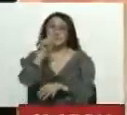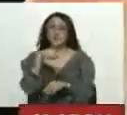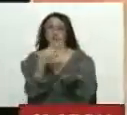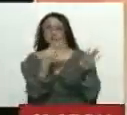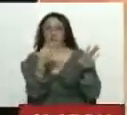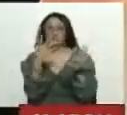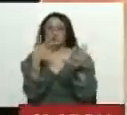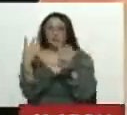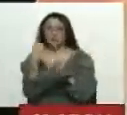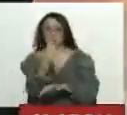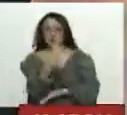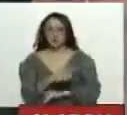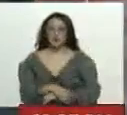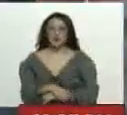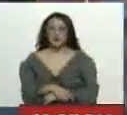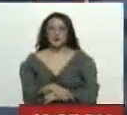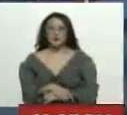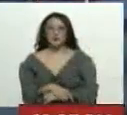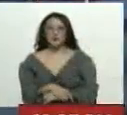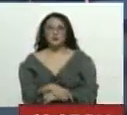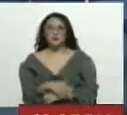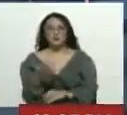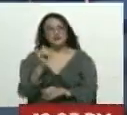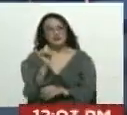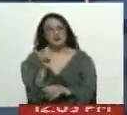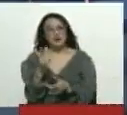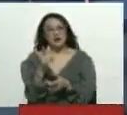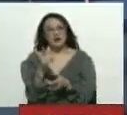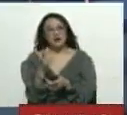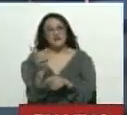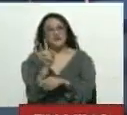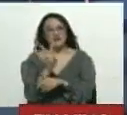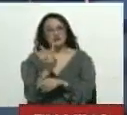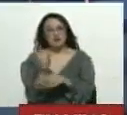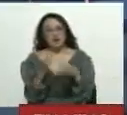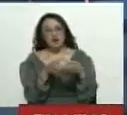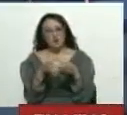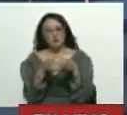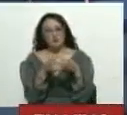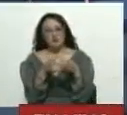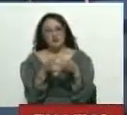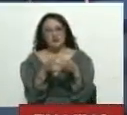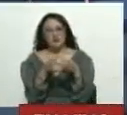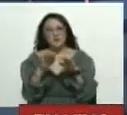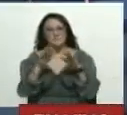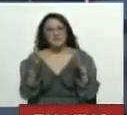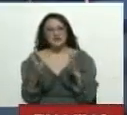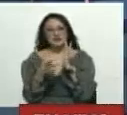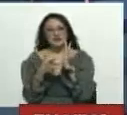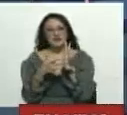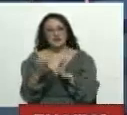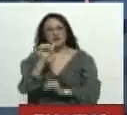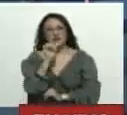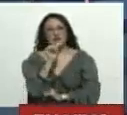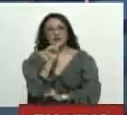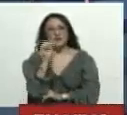1991 ya existían en Venezuela los comités de tierra urbanos mesas técnicas de agua